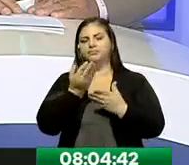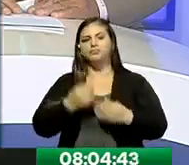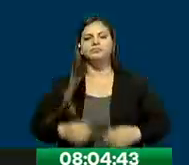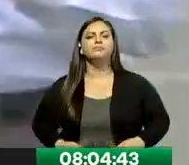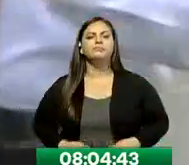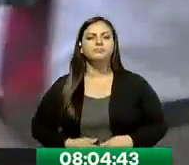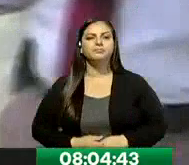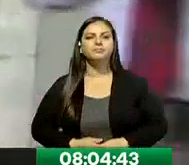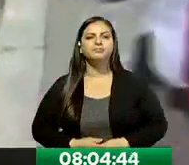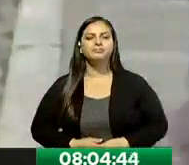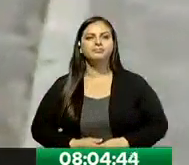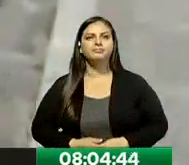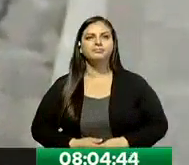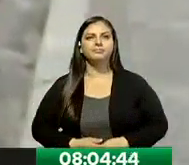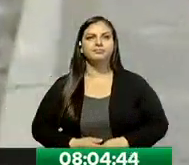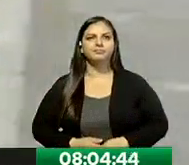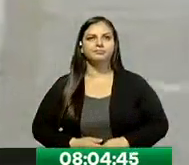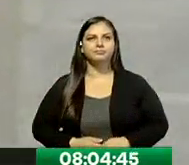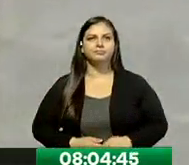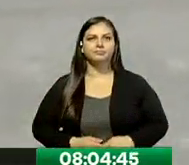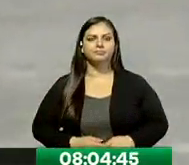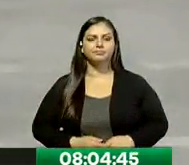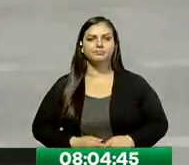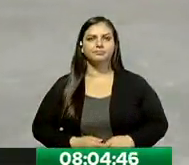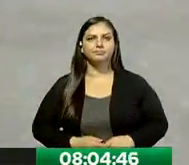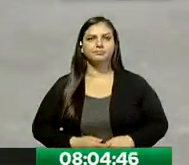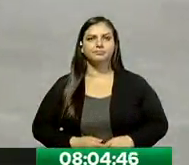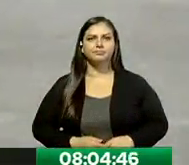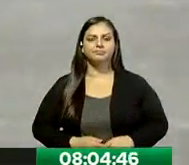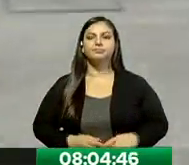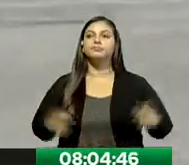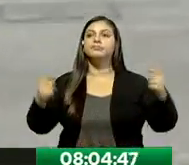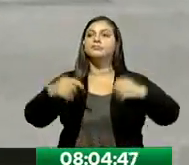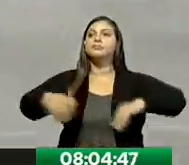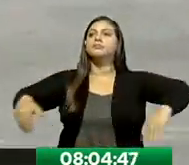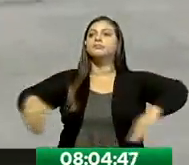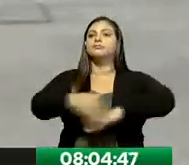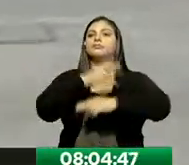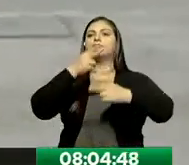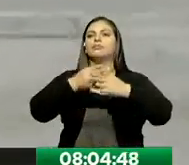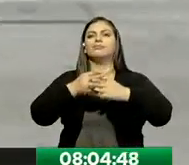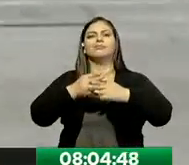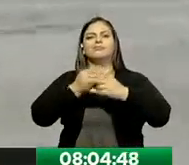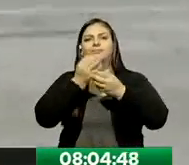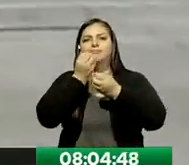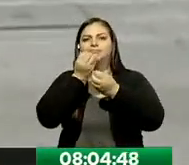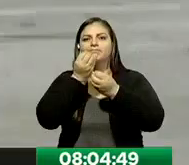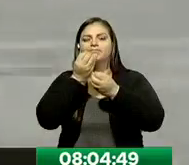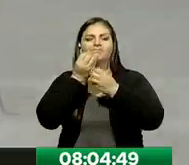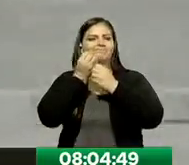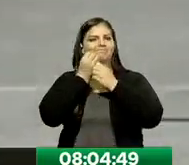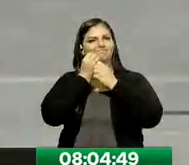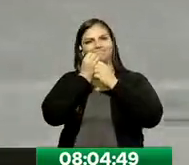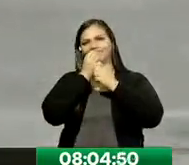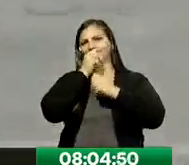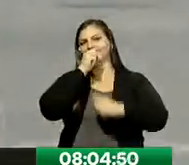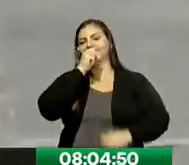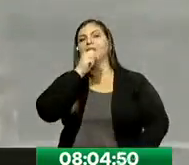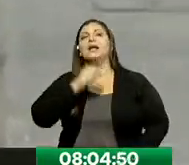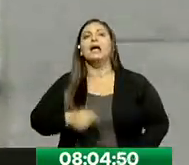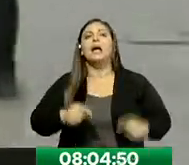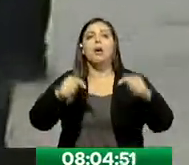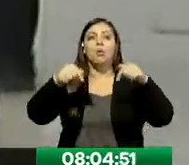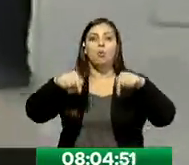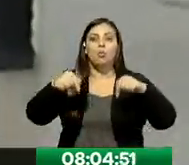a especificar en qué sitio nos encontramos, pero estamos participando de un operativo policial que se está